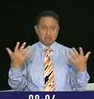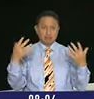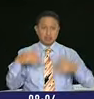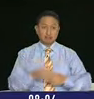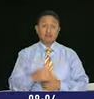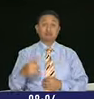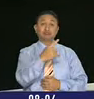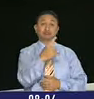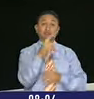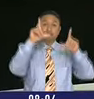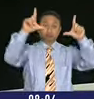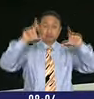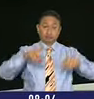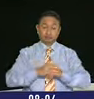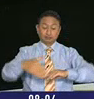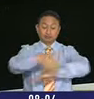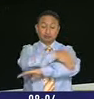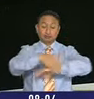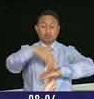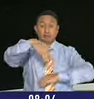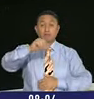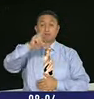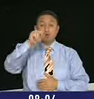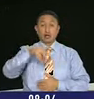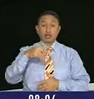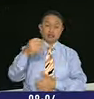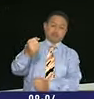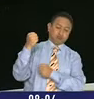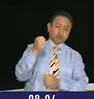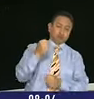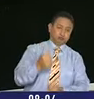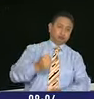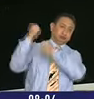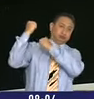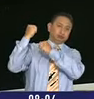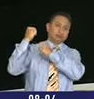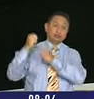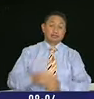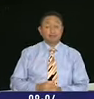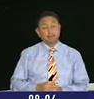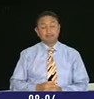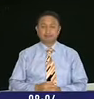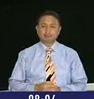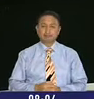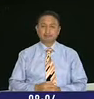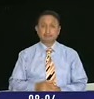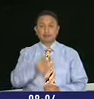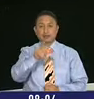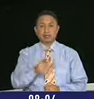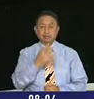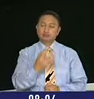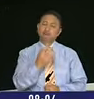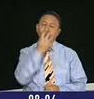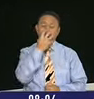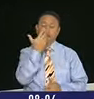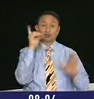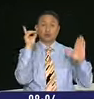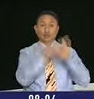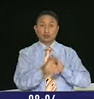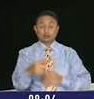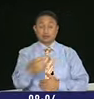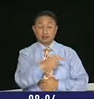manos, roban la señalética de la avenida Morán Valverde en el sector de Chillo Gallo, al sur de Quito. Indignados, los moradores denuncian